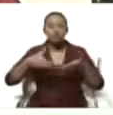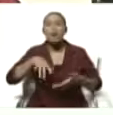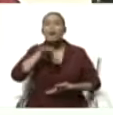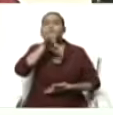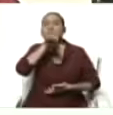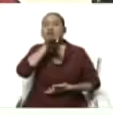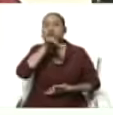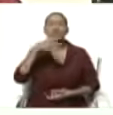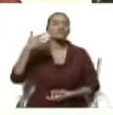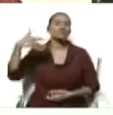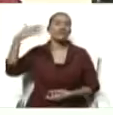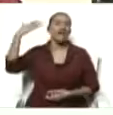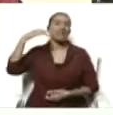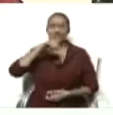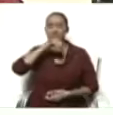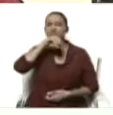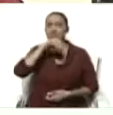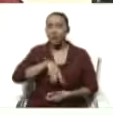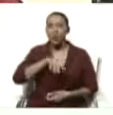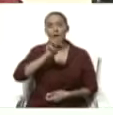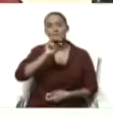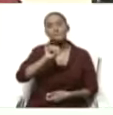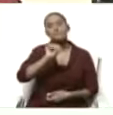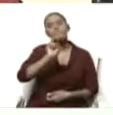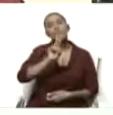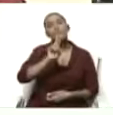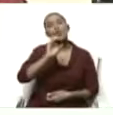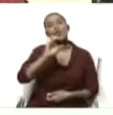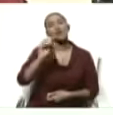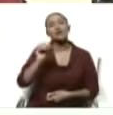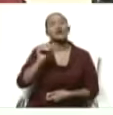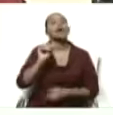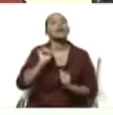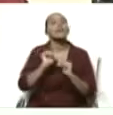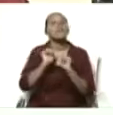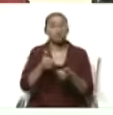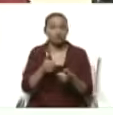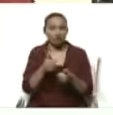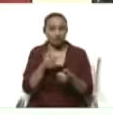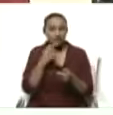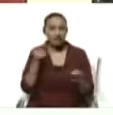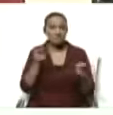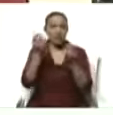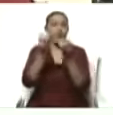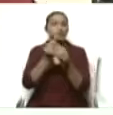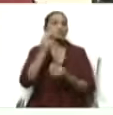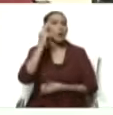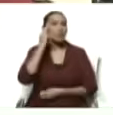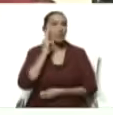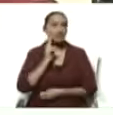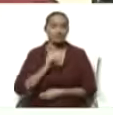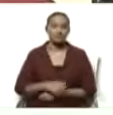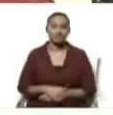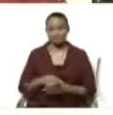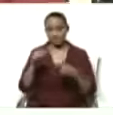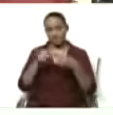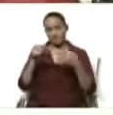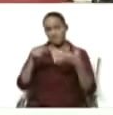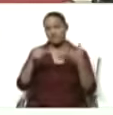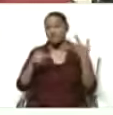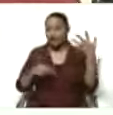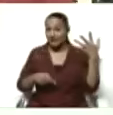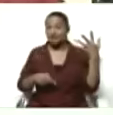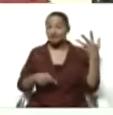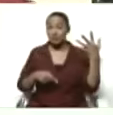mucuchíes Por que lo acompañó desde la campaña admirable miren hicimos en la semana 29